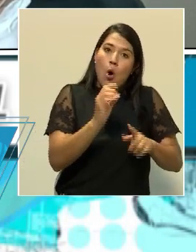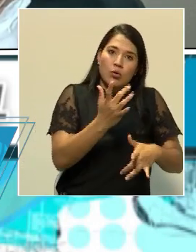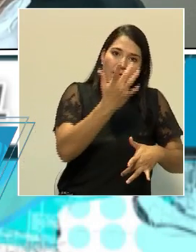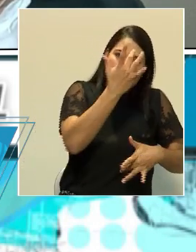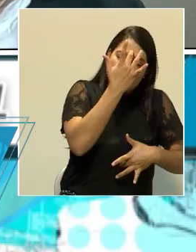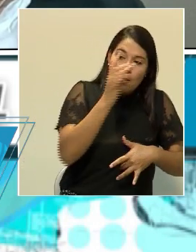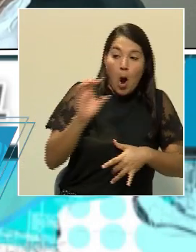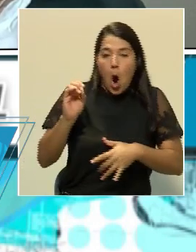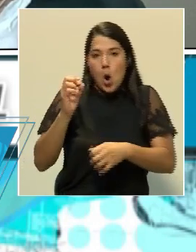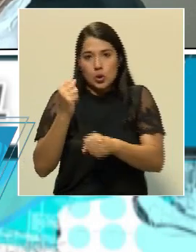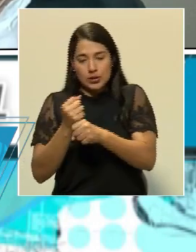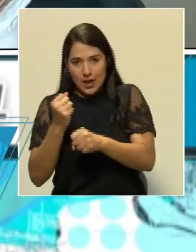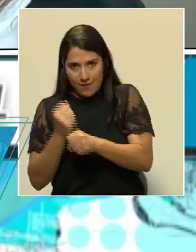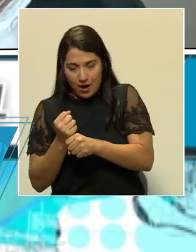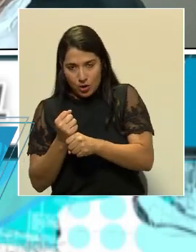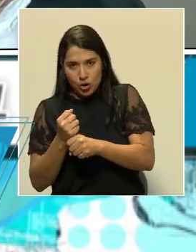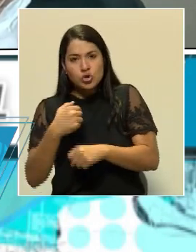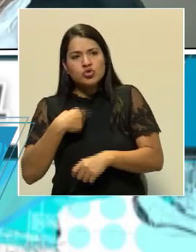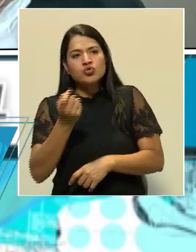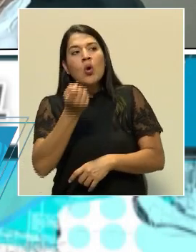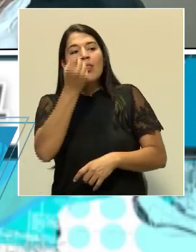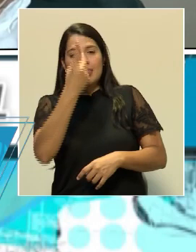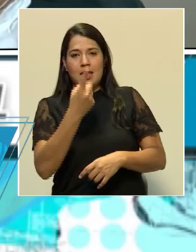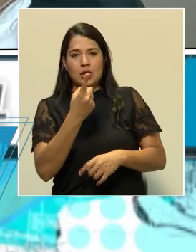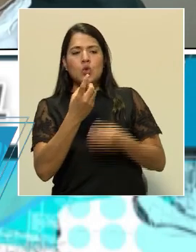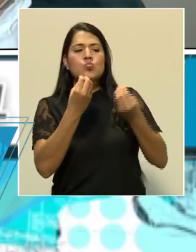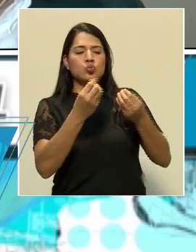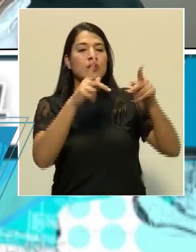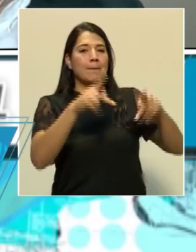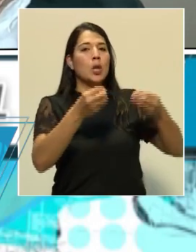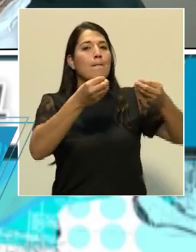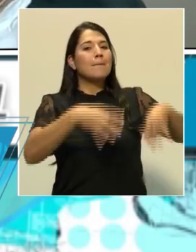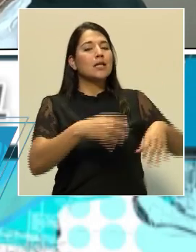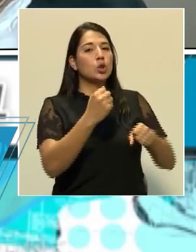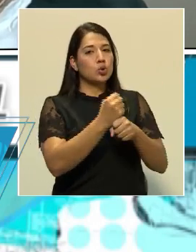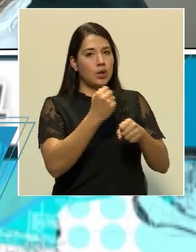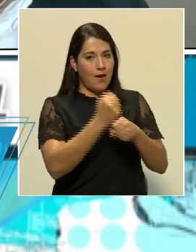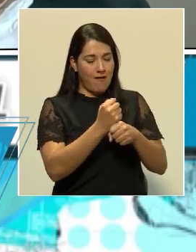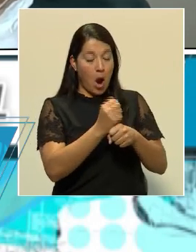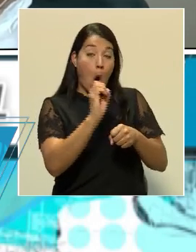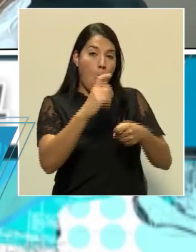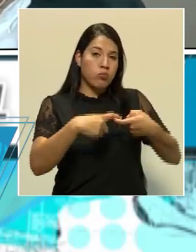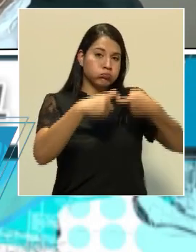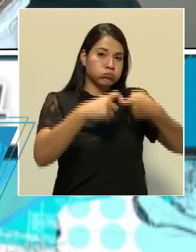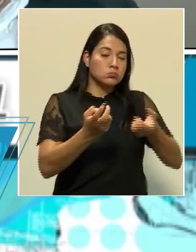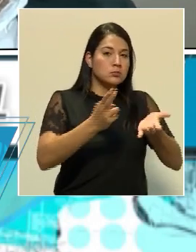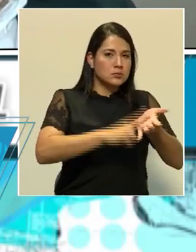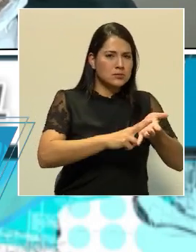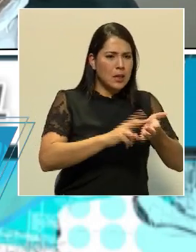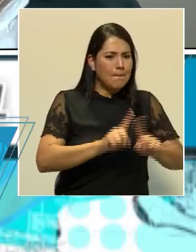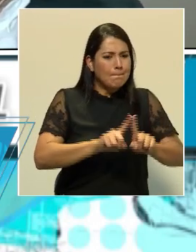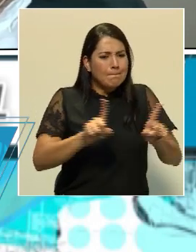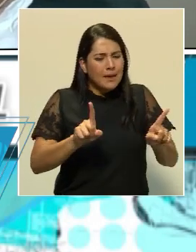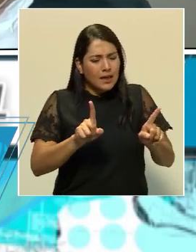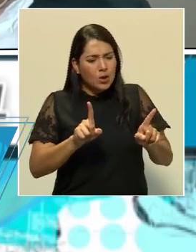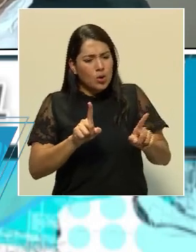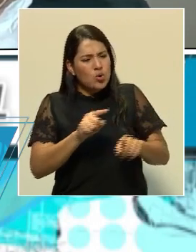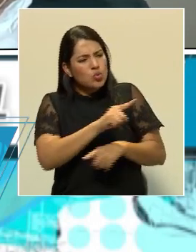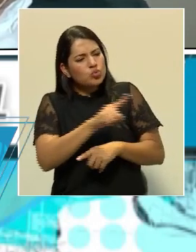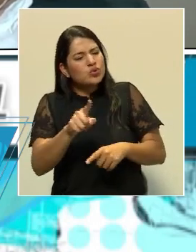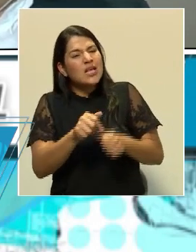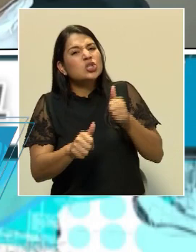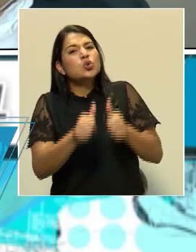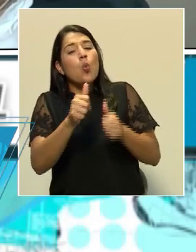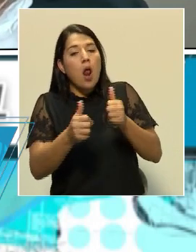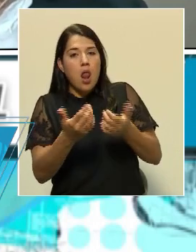trabajar. Entiendo la pérdida, pero ¿qué opción presentan a estos